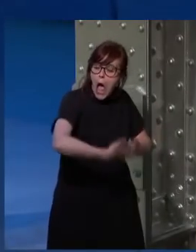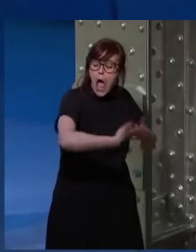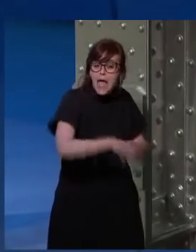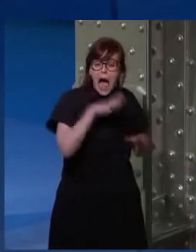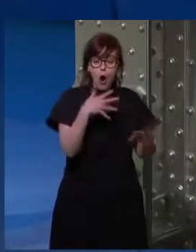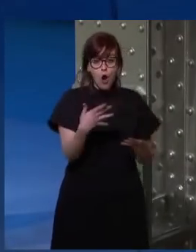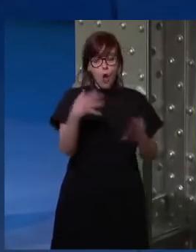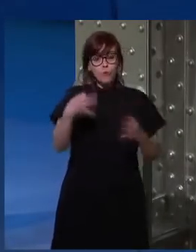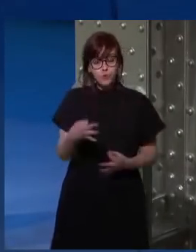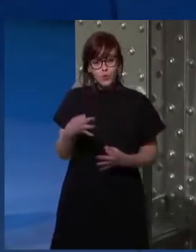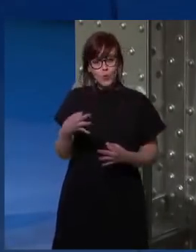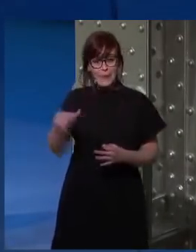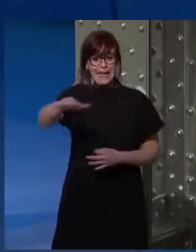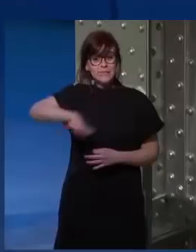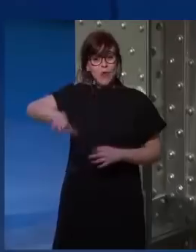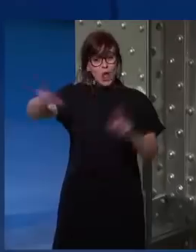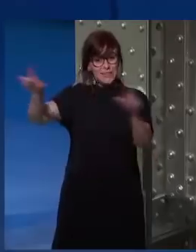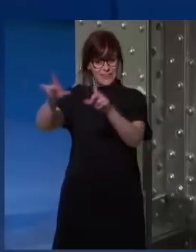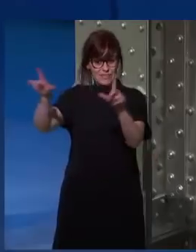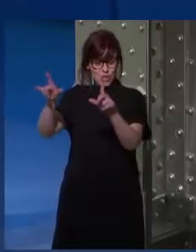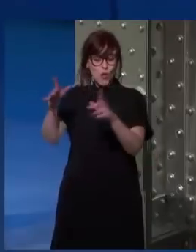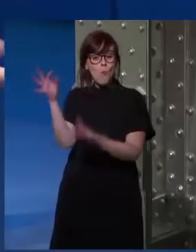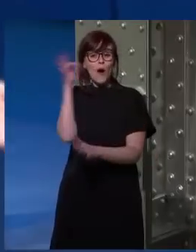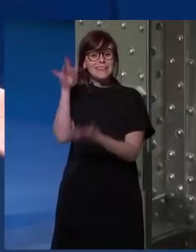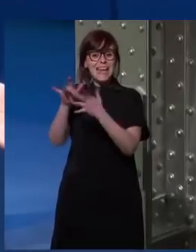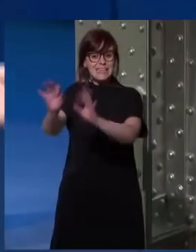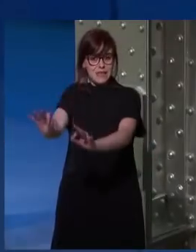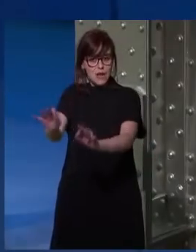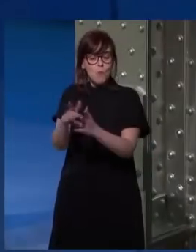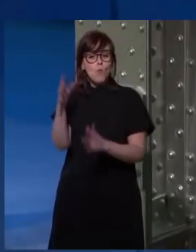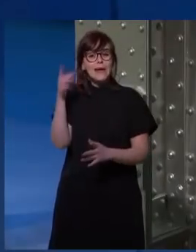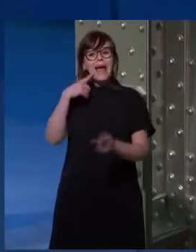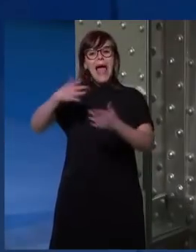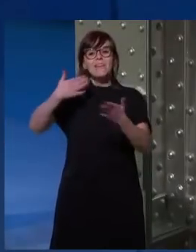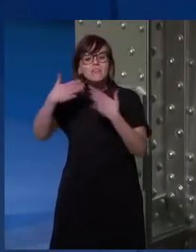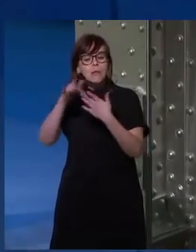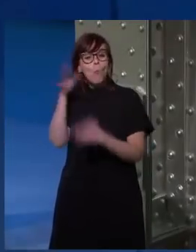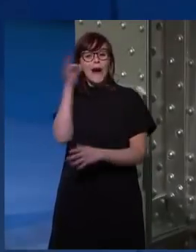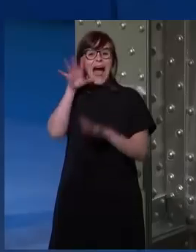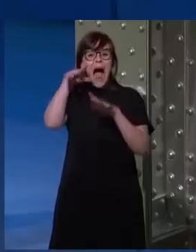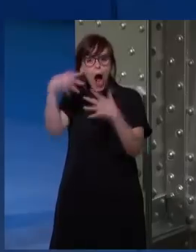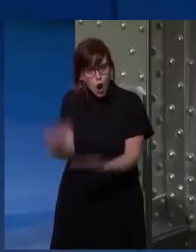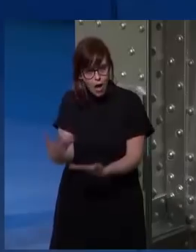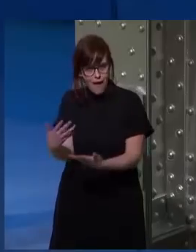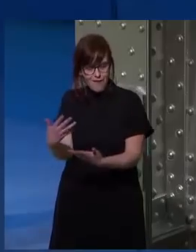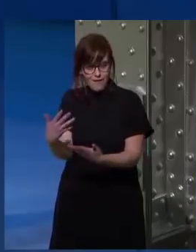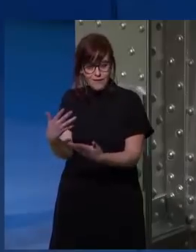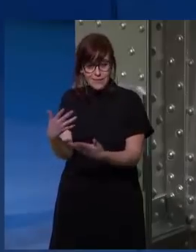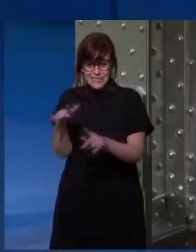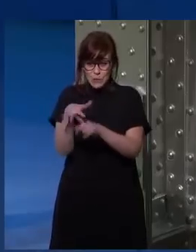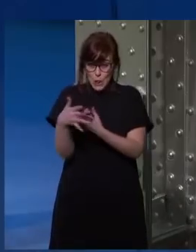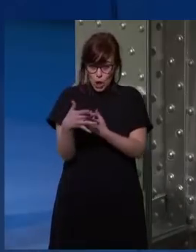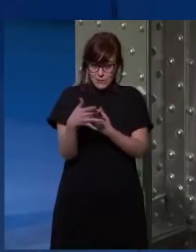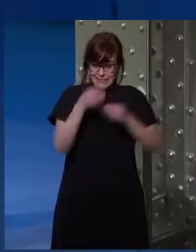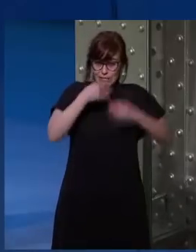tú ahora entrevistas en tu espacio de Mujer tenía que ser a las mujeres de ahora, y percibes también que, bueno, han cambiado